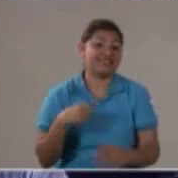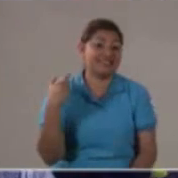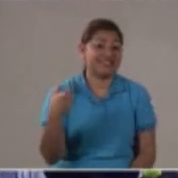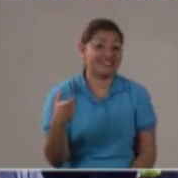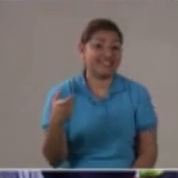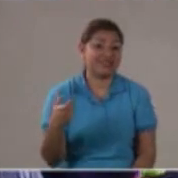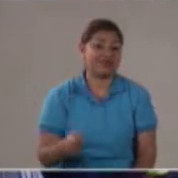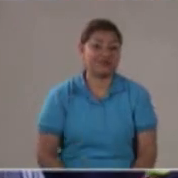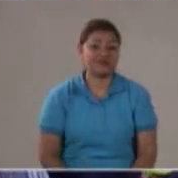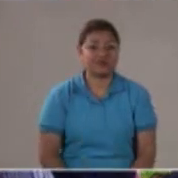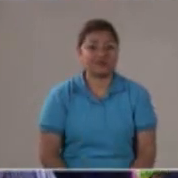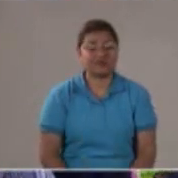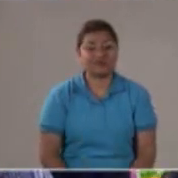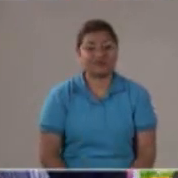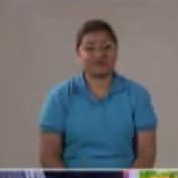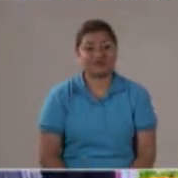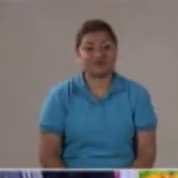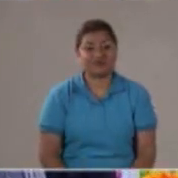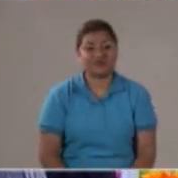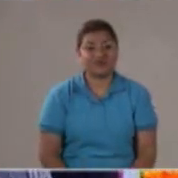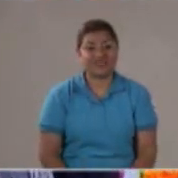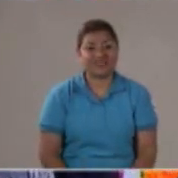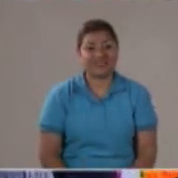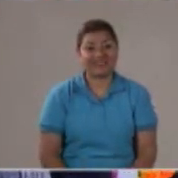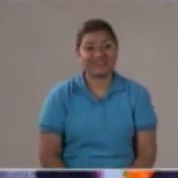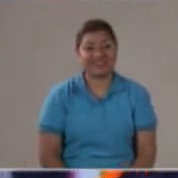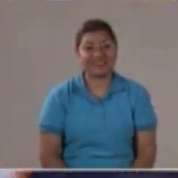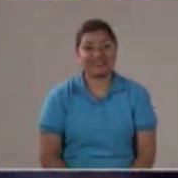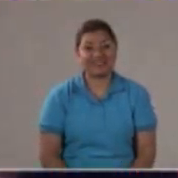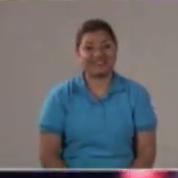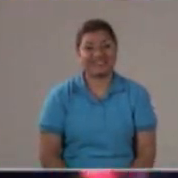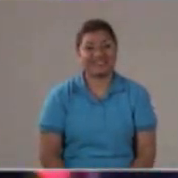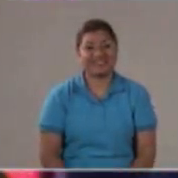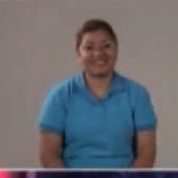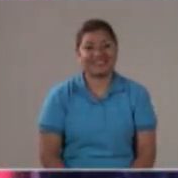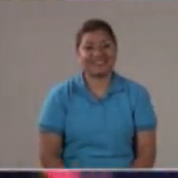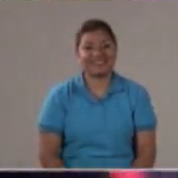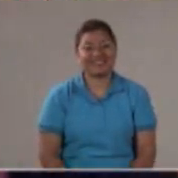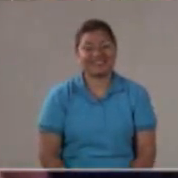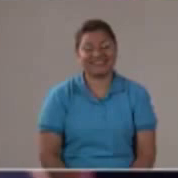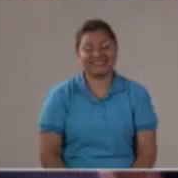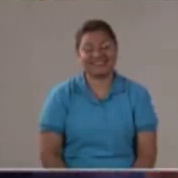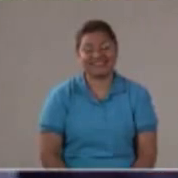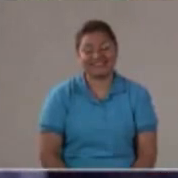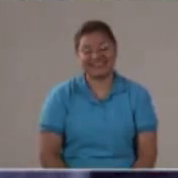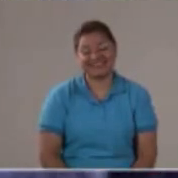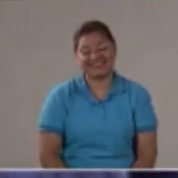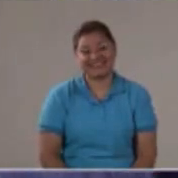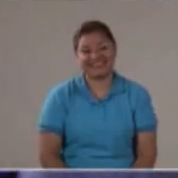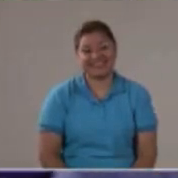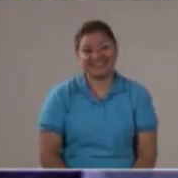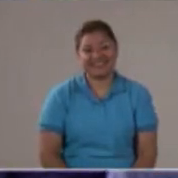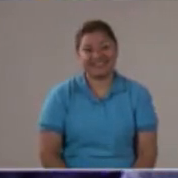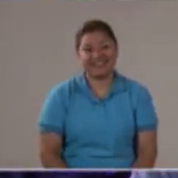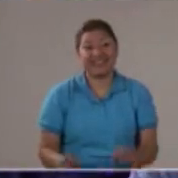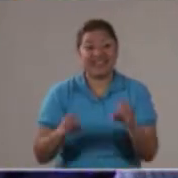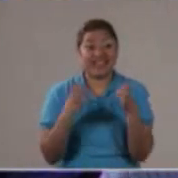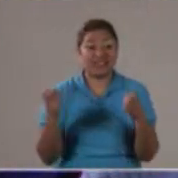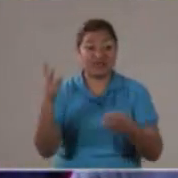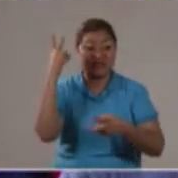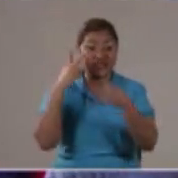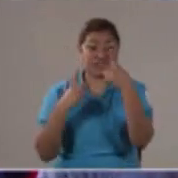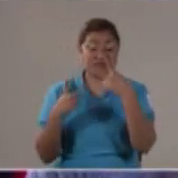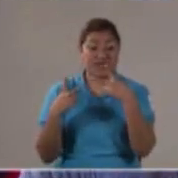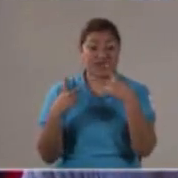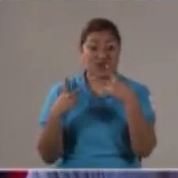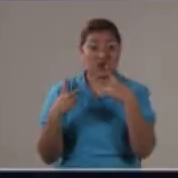Pero gracias a Dios, aquellos antes de la ley, la ley no tiene efecto retroactivo, ¿verdad? Ok, entonces ahora vengo con aquel y a él